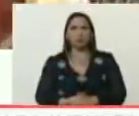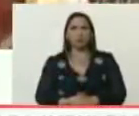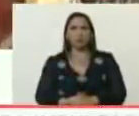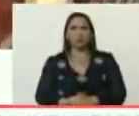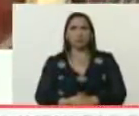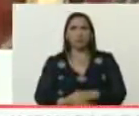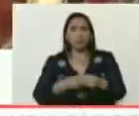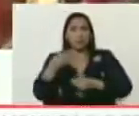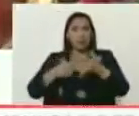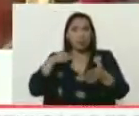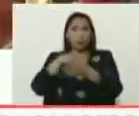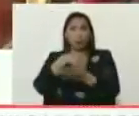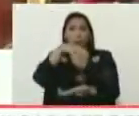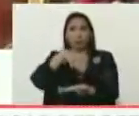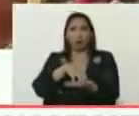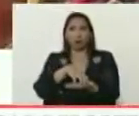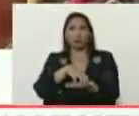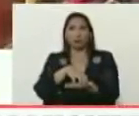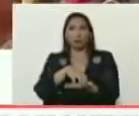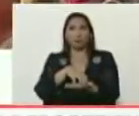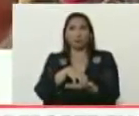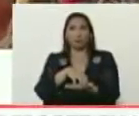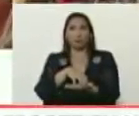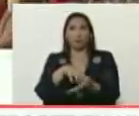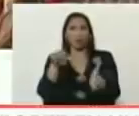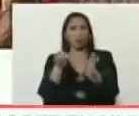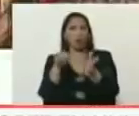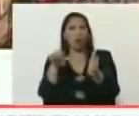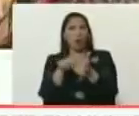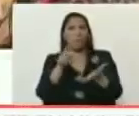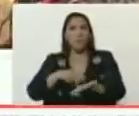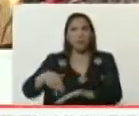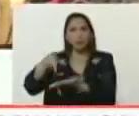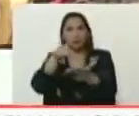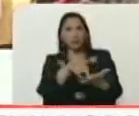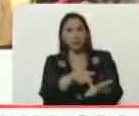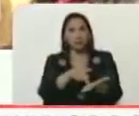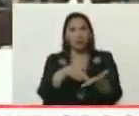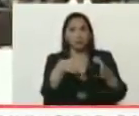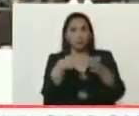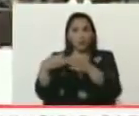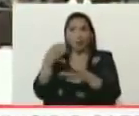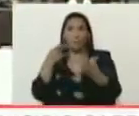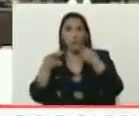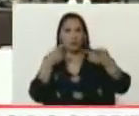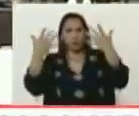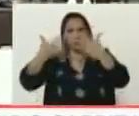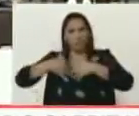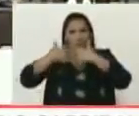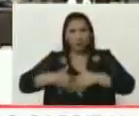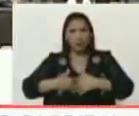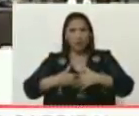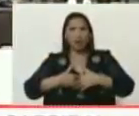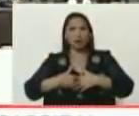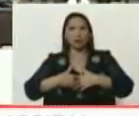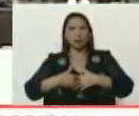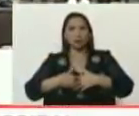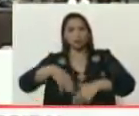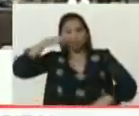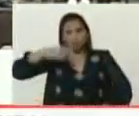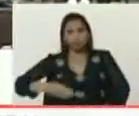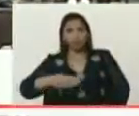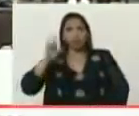Dieron un golpe de Estado donde participan partidos políticos, empresarios, sectores